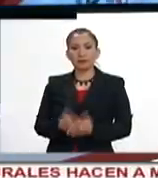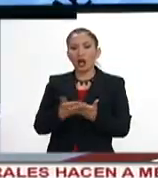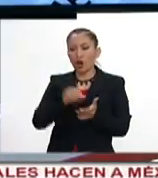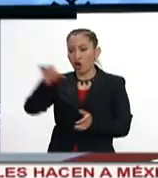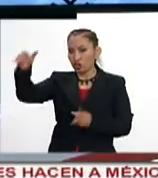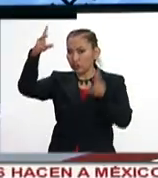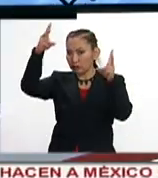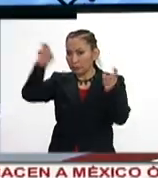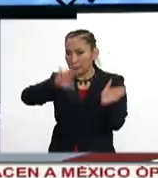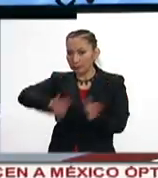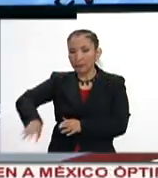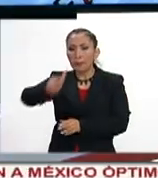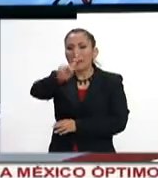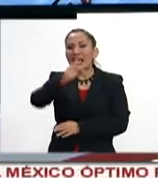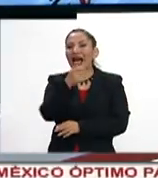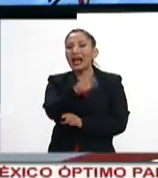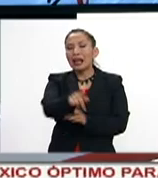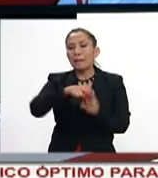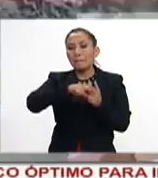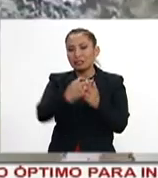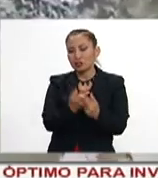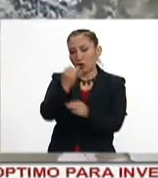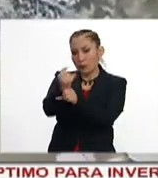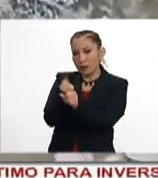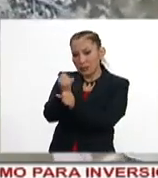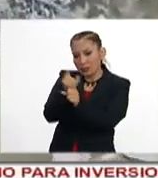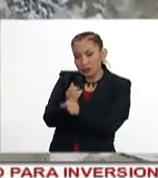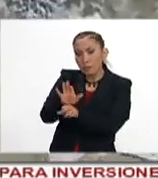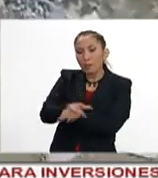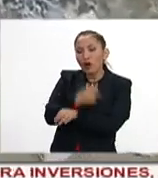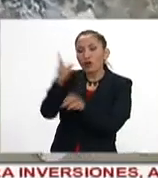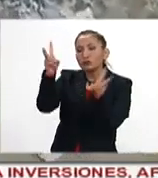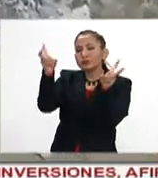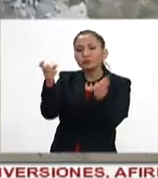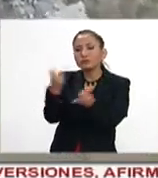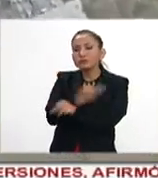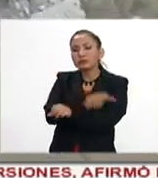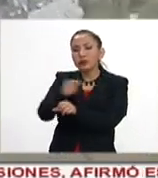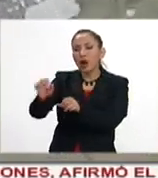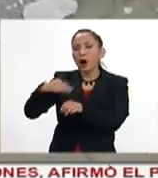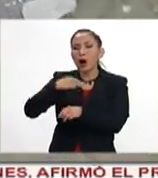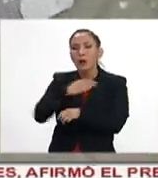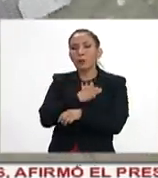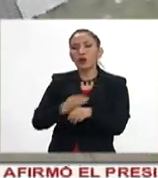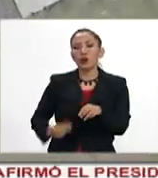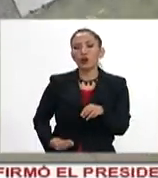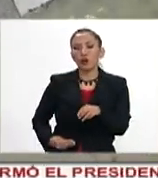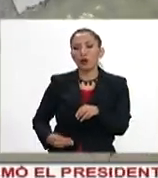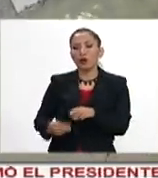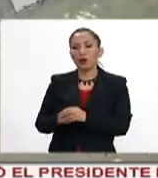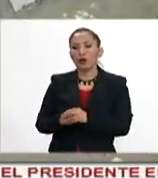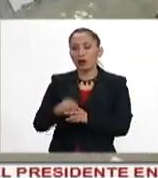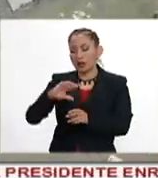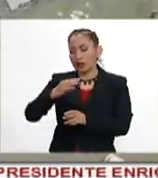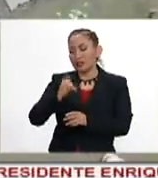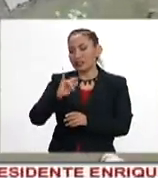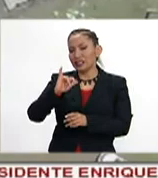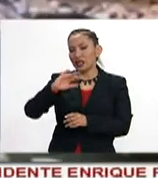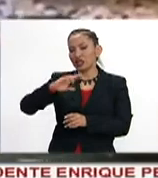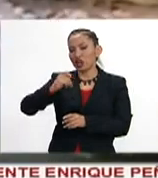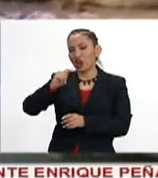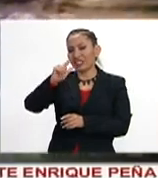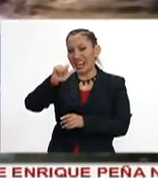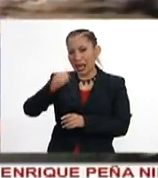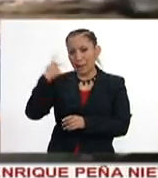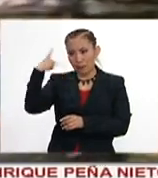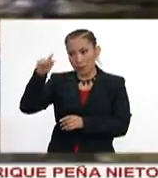Vámonos a otros asuntos. La PGR abrió una carpeta de investigación por los hechos ocurridos en el municipio de Chilchotla, esto